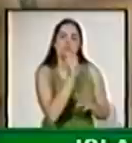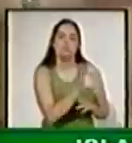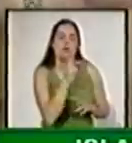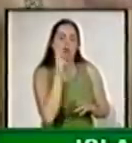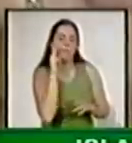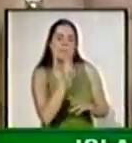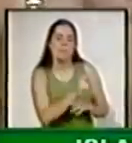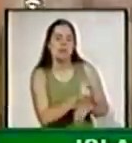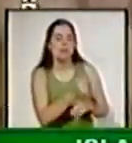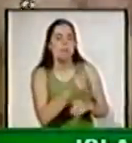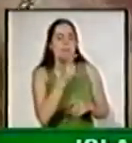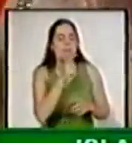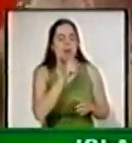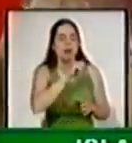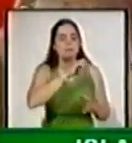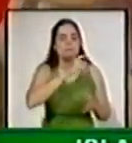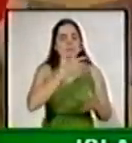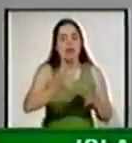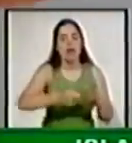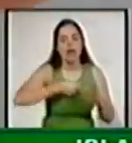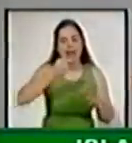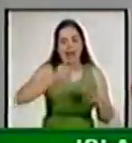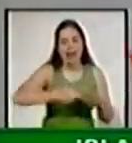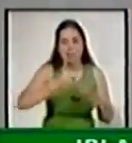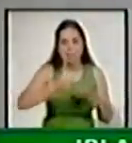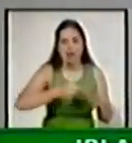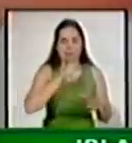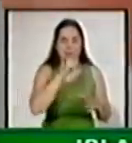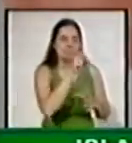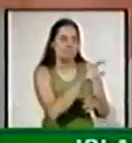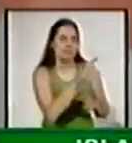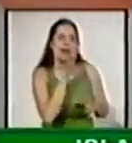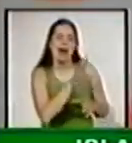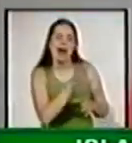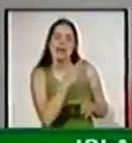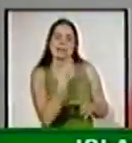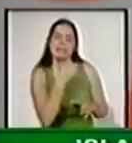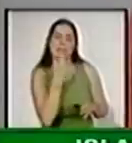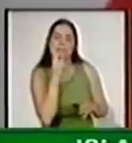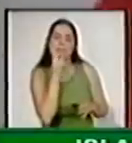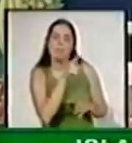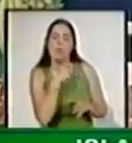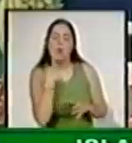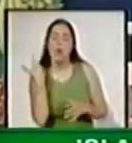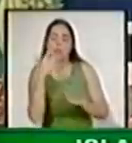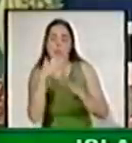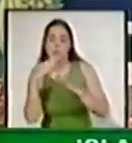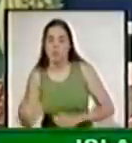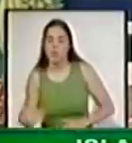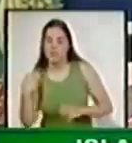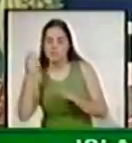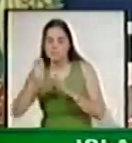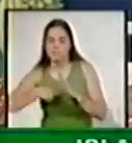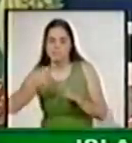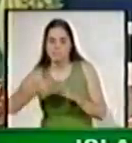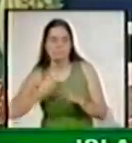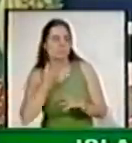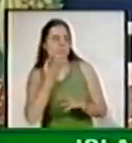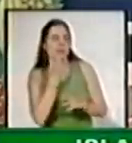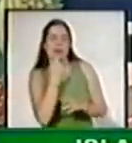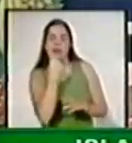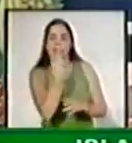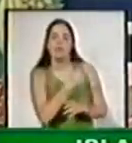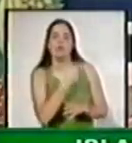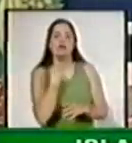qué cremosa que está. Hermosa, ¿ves, Pancho? Sí. Así va a quedar cuando vos lo batas, lo hagas en casa porque me dijiste que te gusta la isla